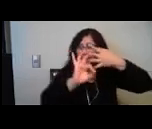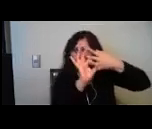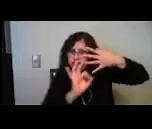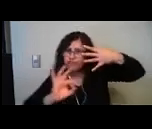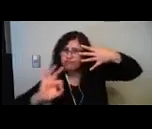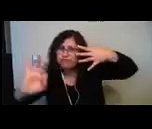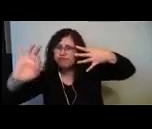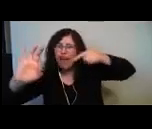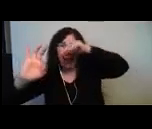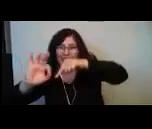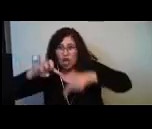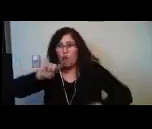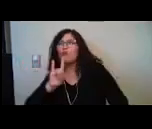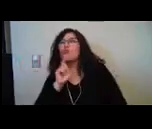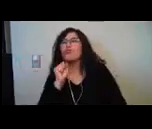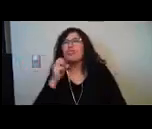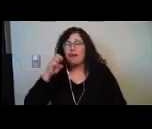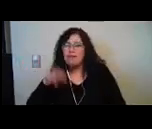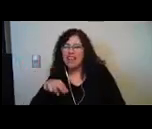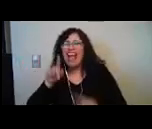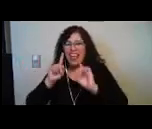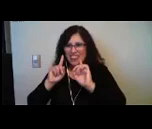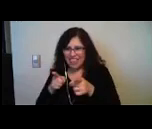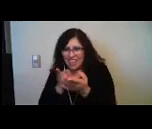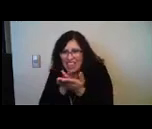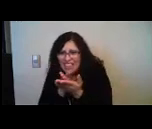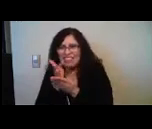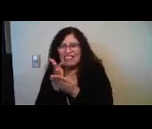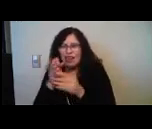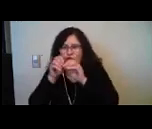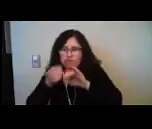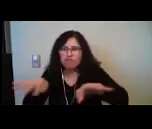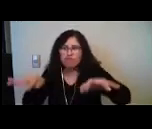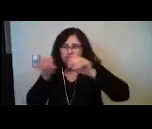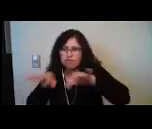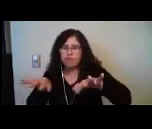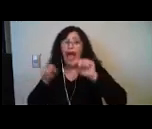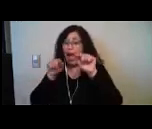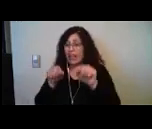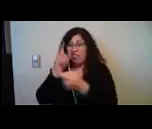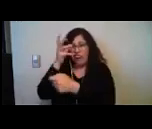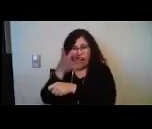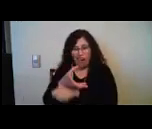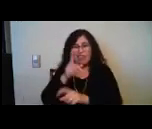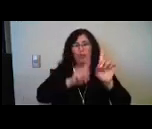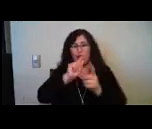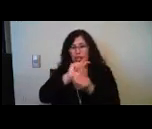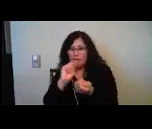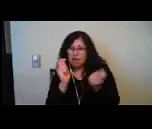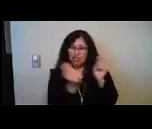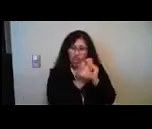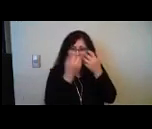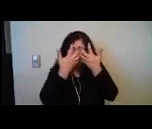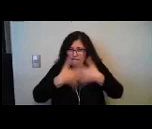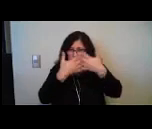ya. Bajo estos mecanismos se producen algunas adaptaciones fisiológicas, ya que en el fondo